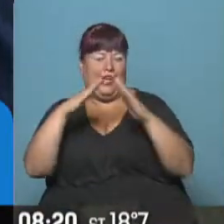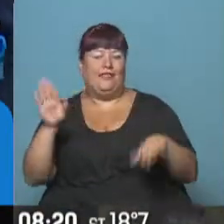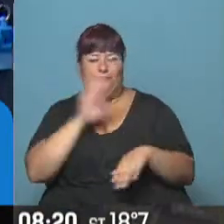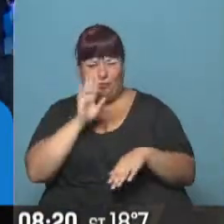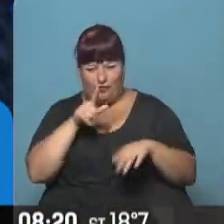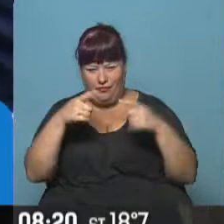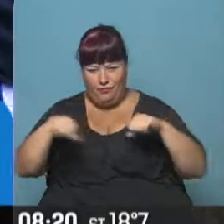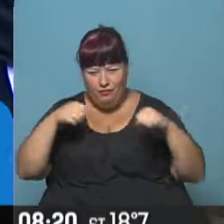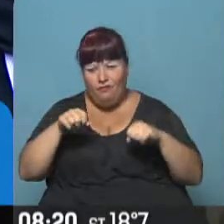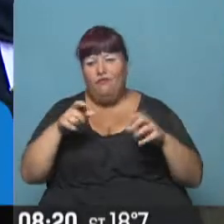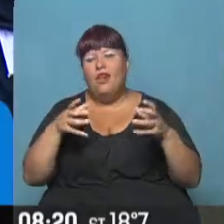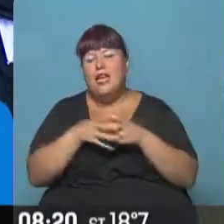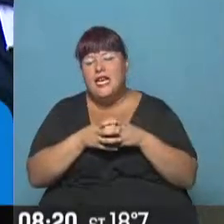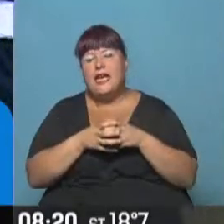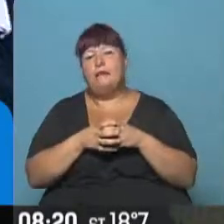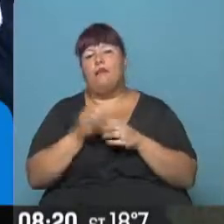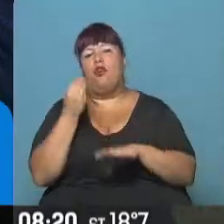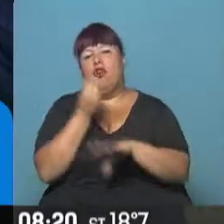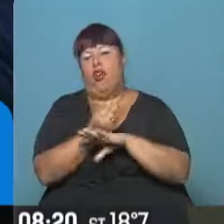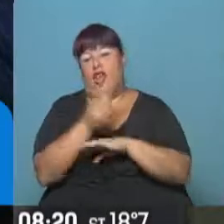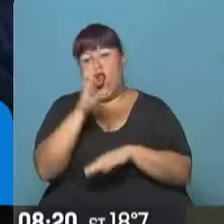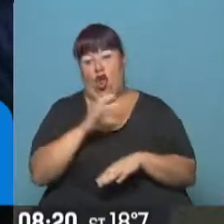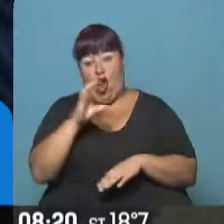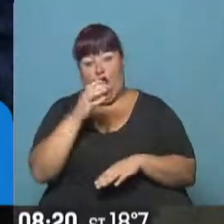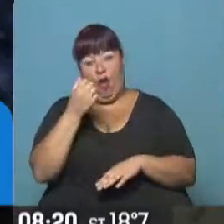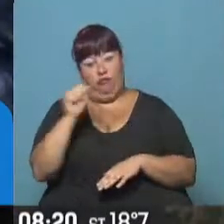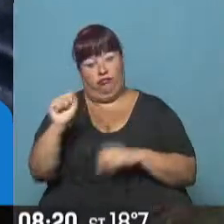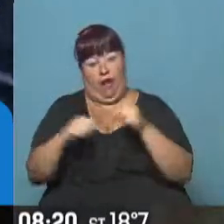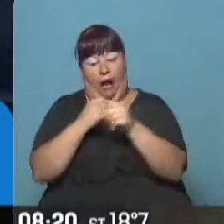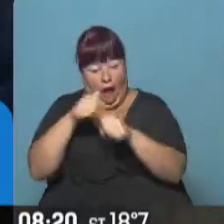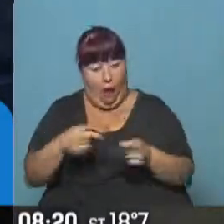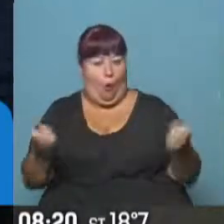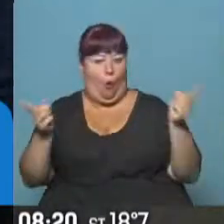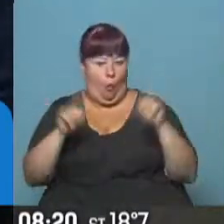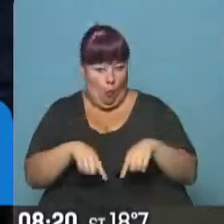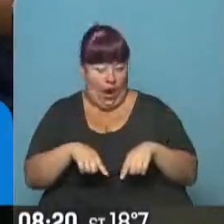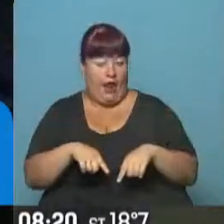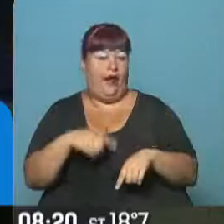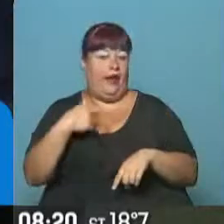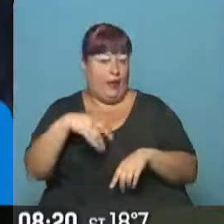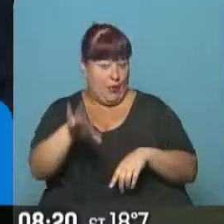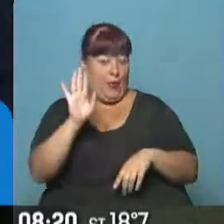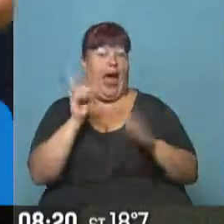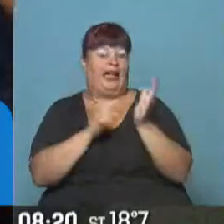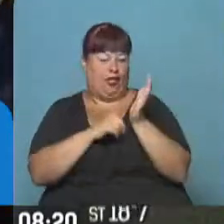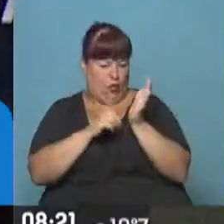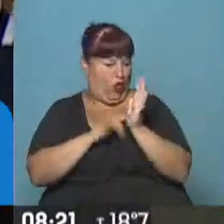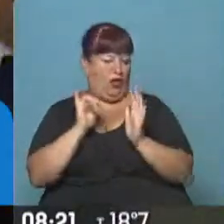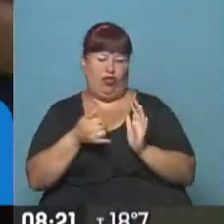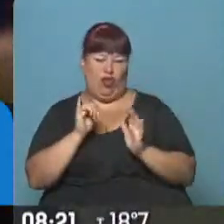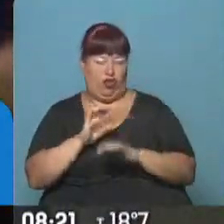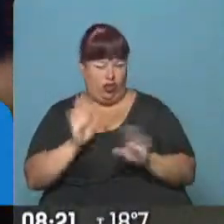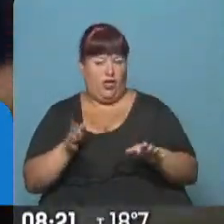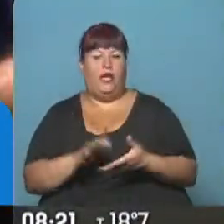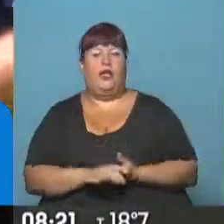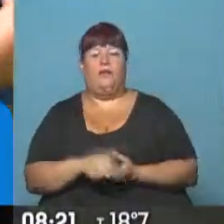Amarilla, un equipo que trata de poner en cancha, obviamente, con los colombianos ausentes hasta el momento, pero que van a ser titulares sin ninguna duda,